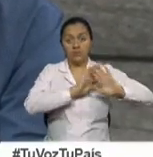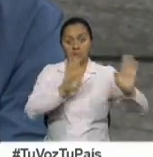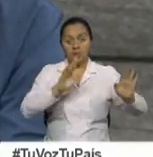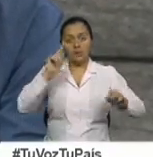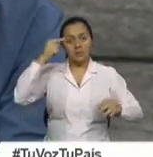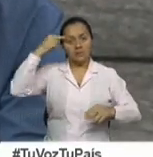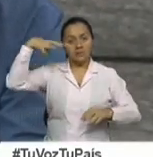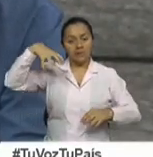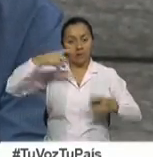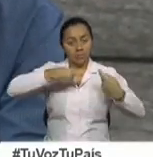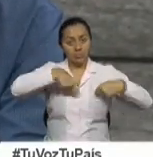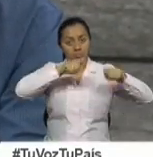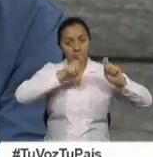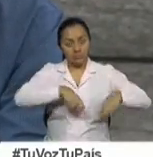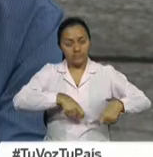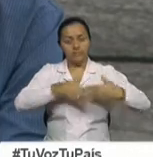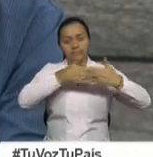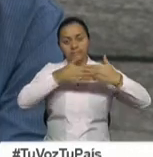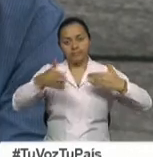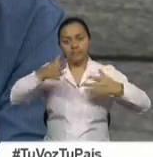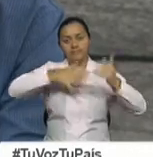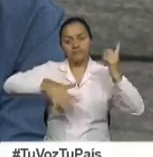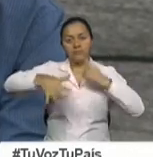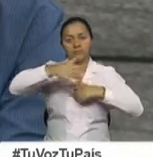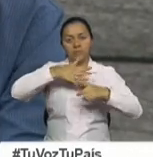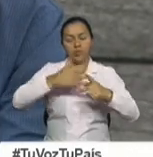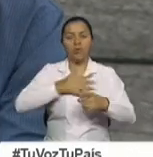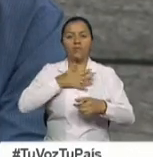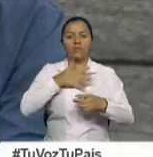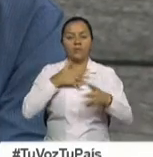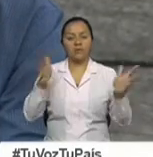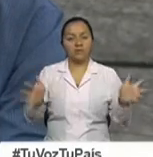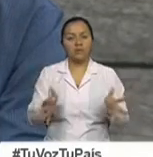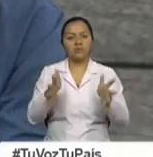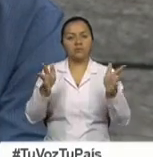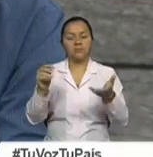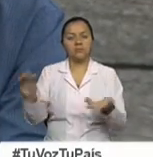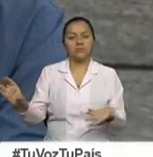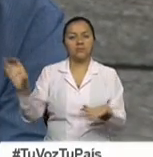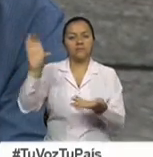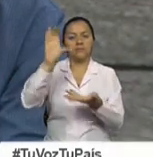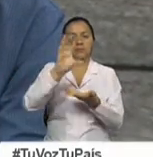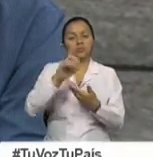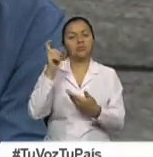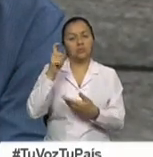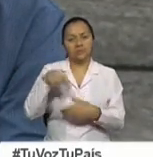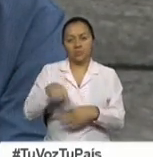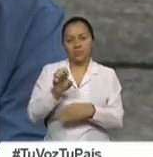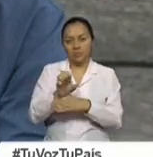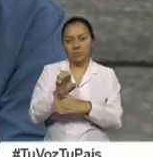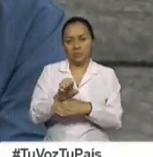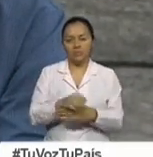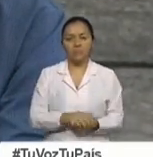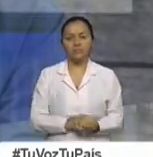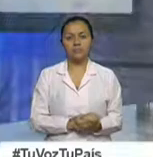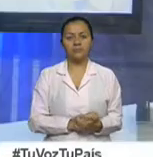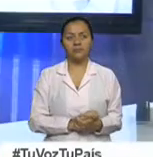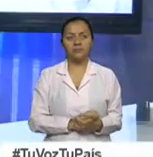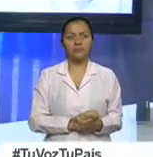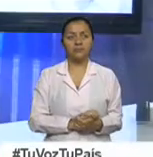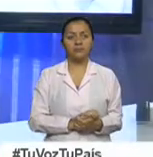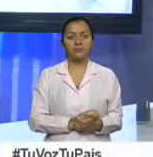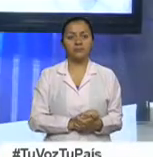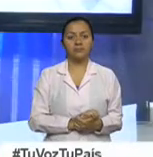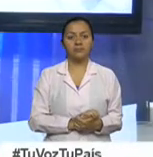nosotros, con el Estado, para propiciar un ambiente de confianza que motive esa inversión que tanto requerimos para el país.